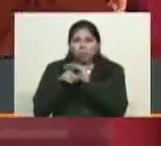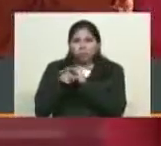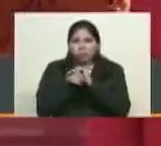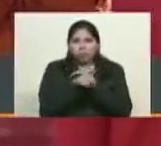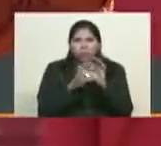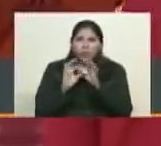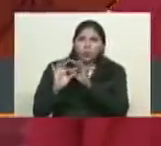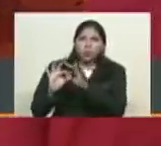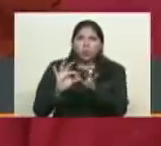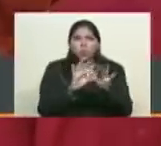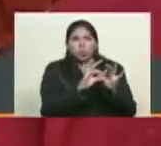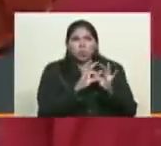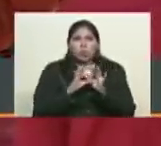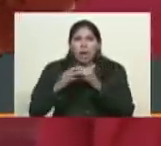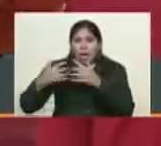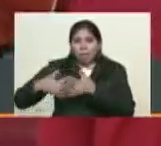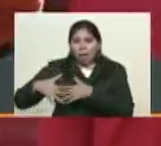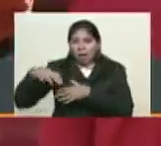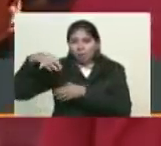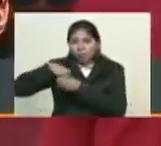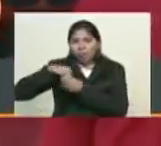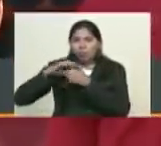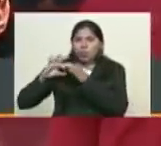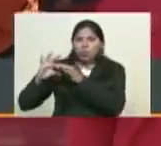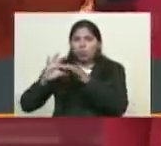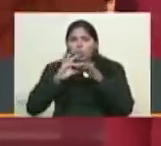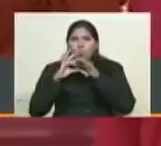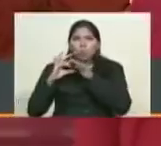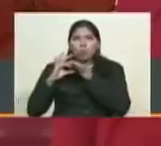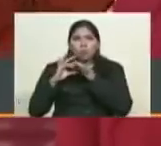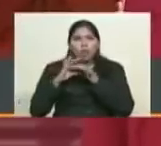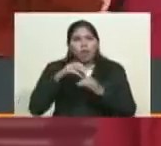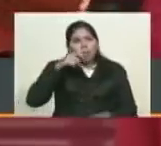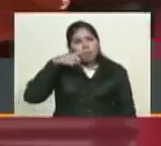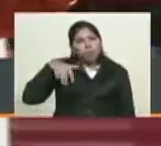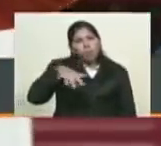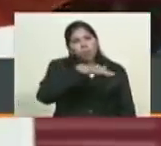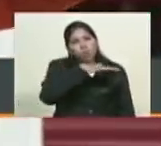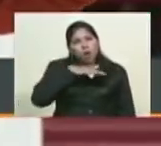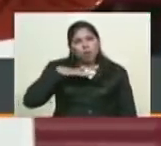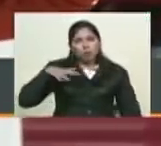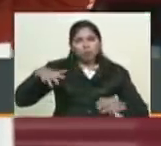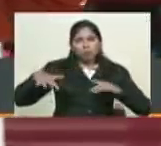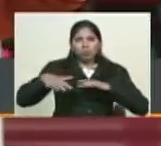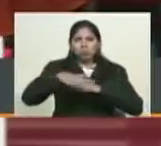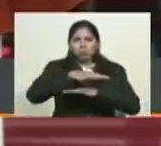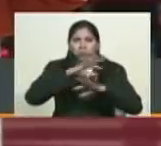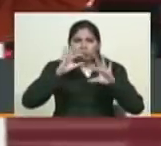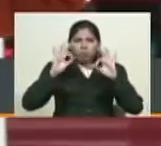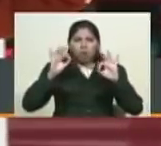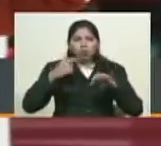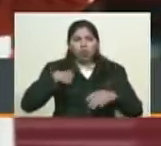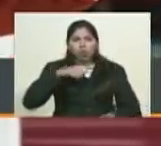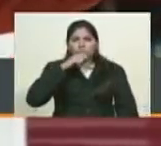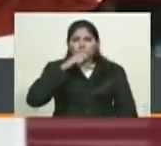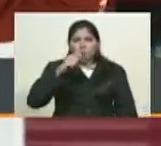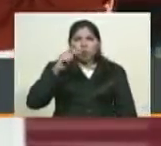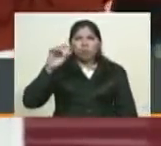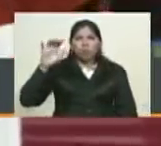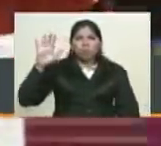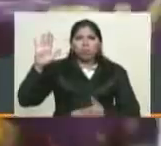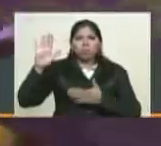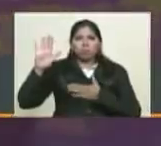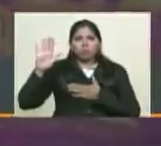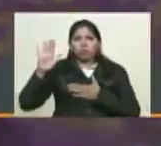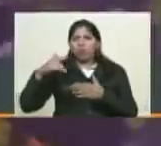uniendo la fábrica, uniendo al pueblo. Juro que daré toda mi